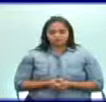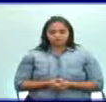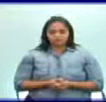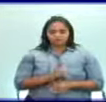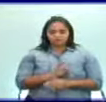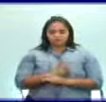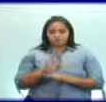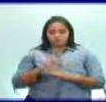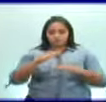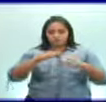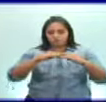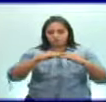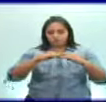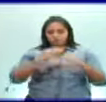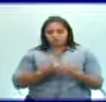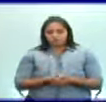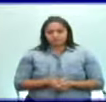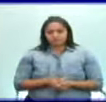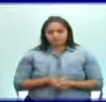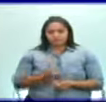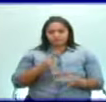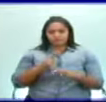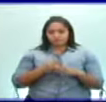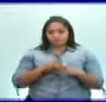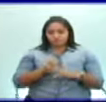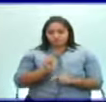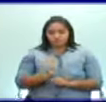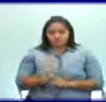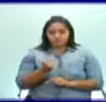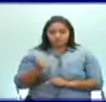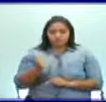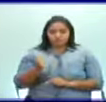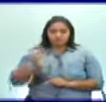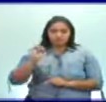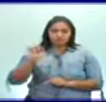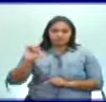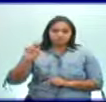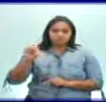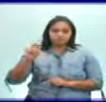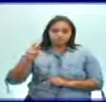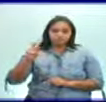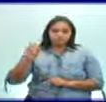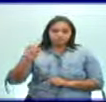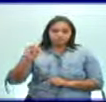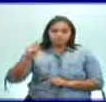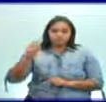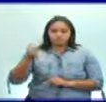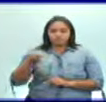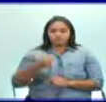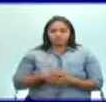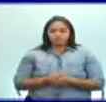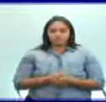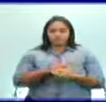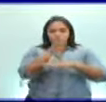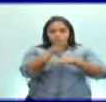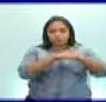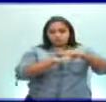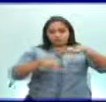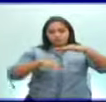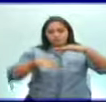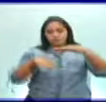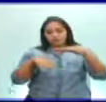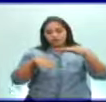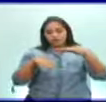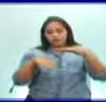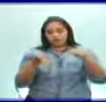nunca la va a tocar. Por eso se llama asíntota. Y de la misma forma, cuando está por debajo del eje X, esta ecuación de la